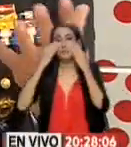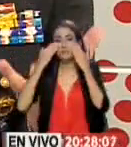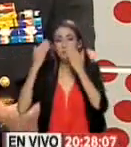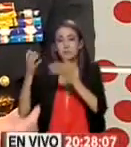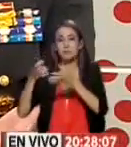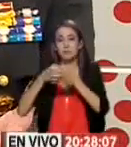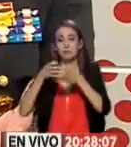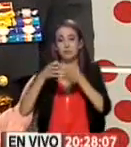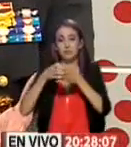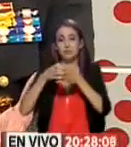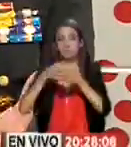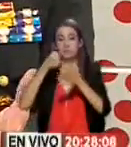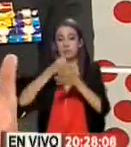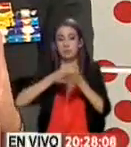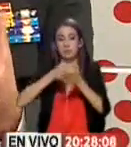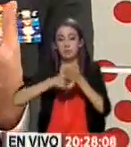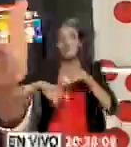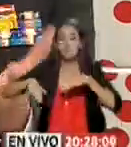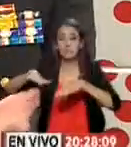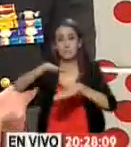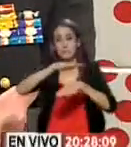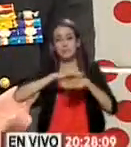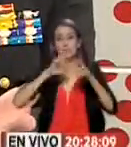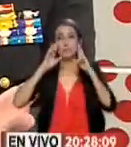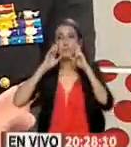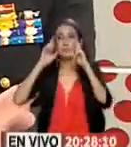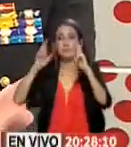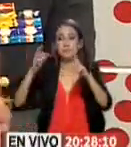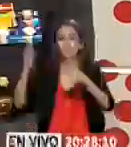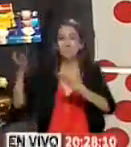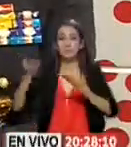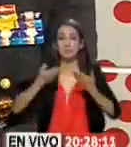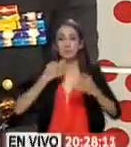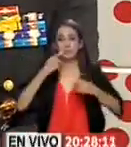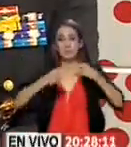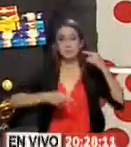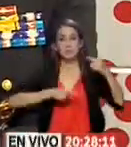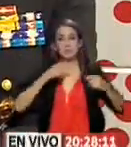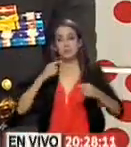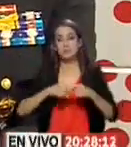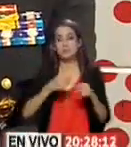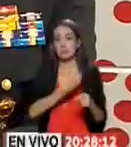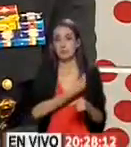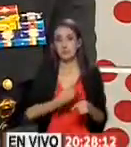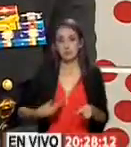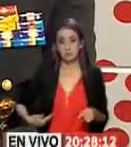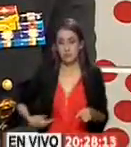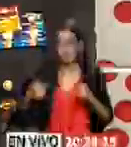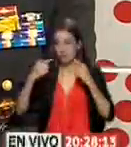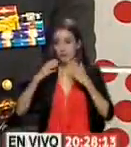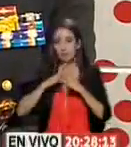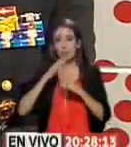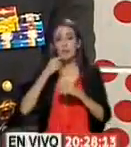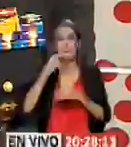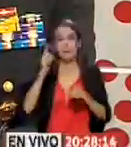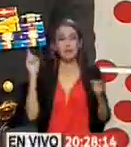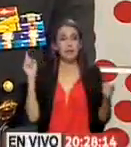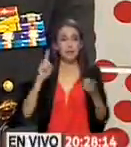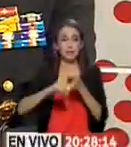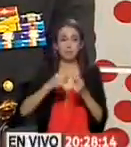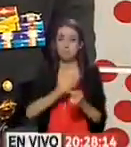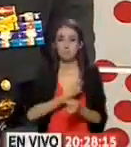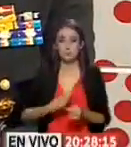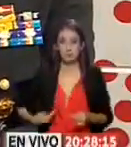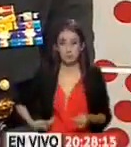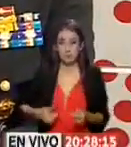un esfuerzo nacional que fue reconocido a nivel mundial, que lo llevó nuestro presidente con la palabra ni un paso atrás,